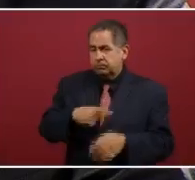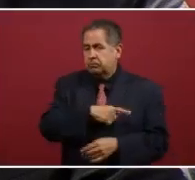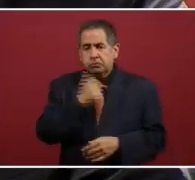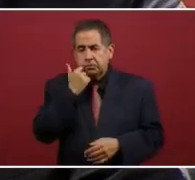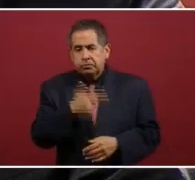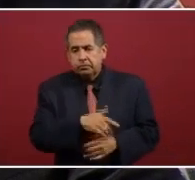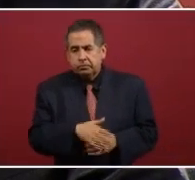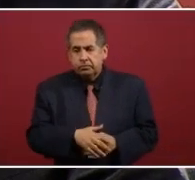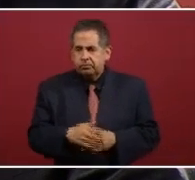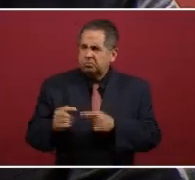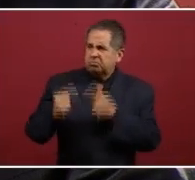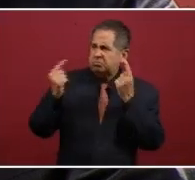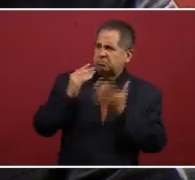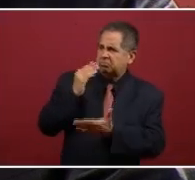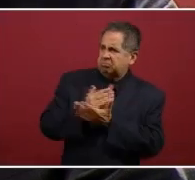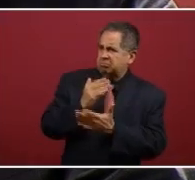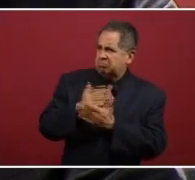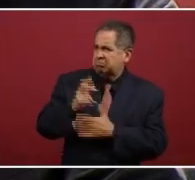se oponen a todo.